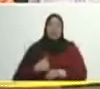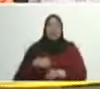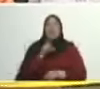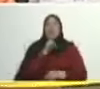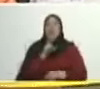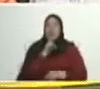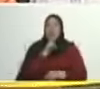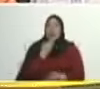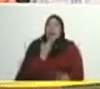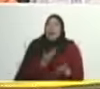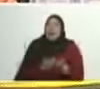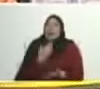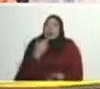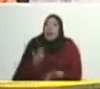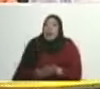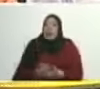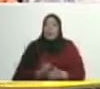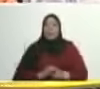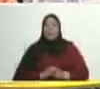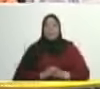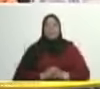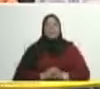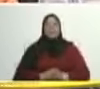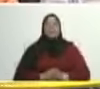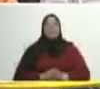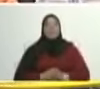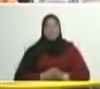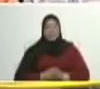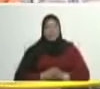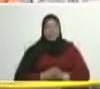dificultad. Muchísimas gracias.